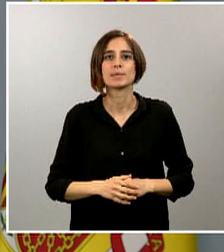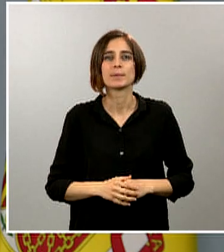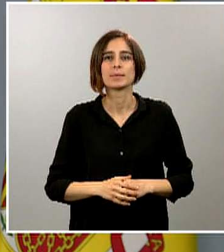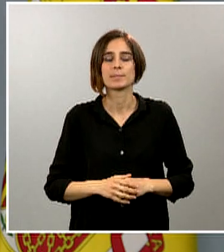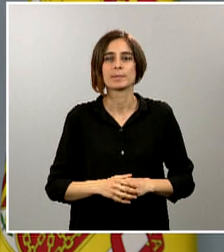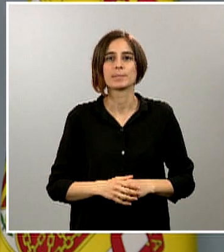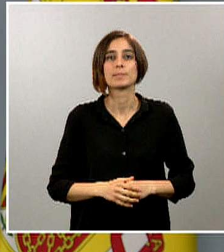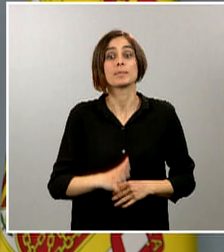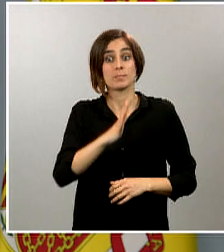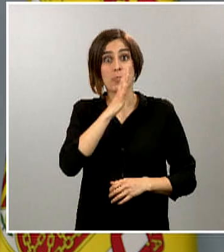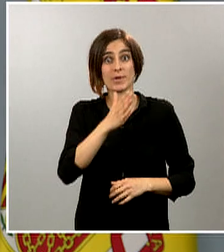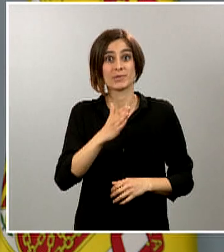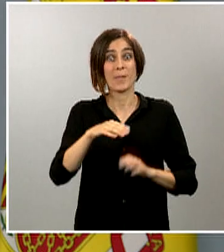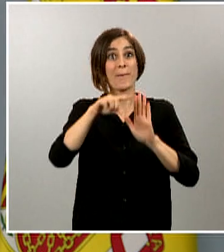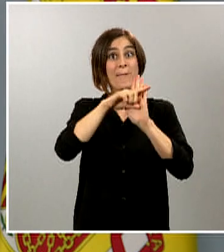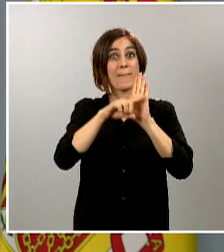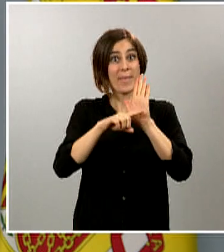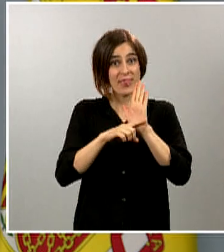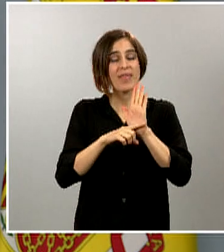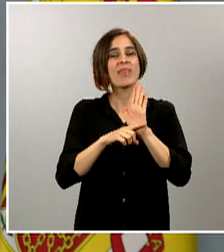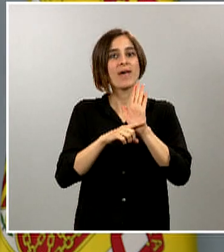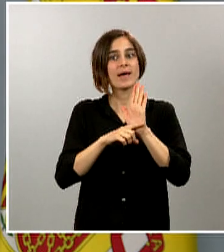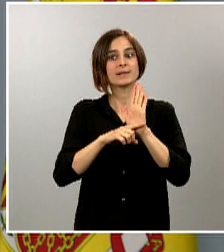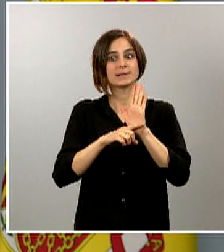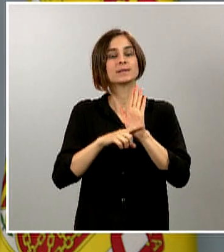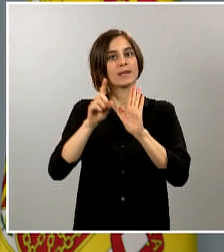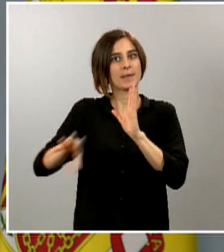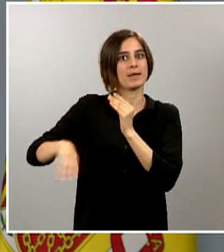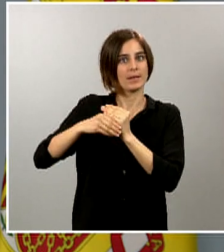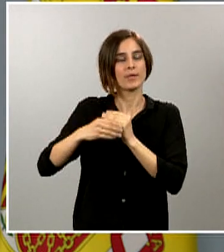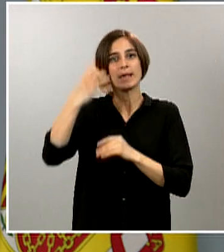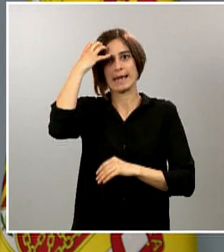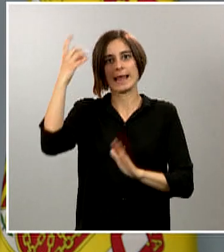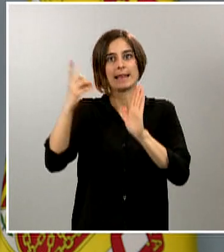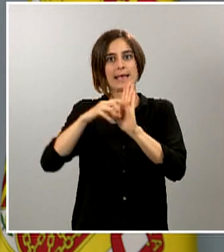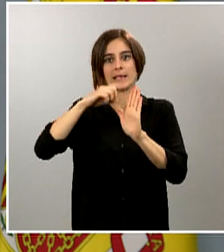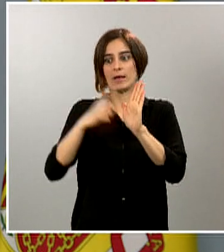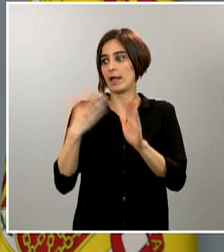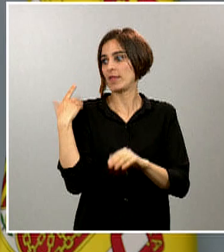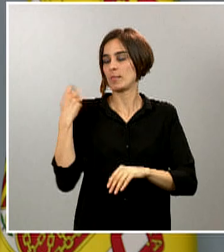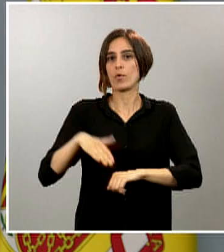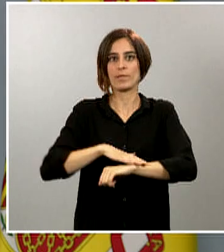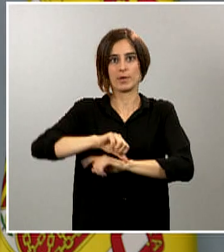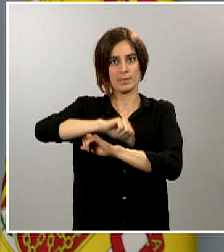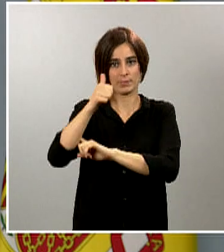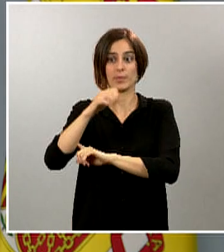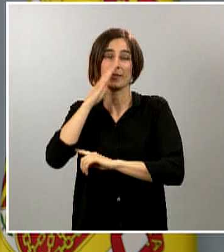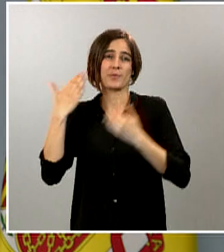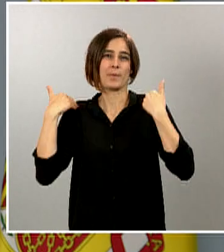complementado con un Real Decreto Ley que aprobó recientemente el Gobierno a instancia del Ministerio de Igualdad y del que fue